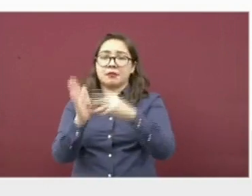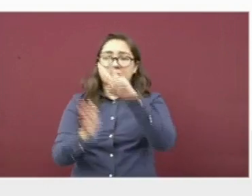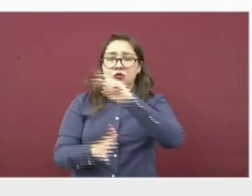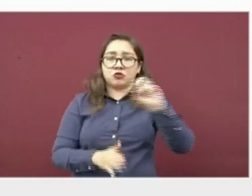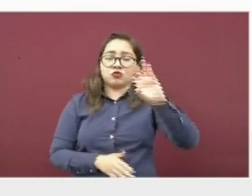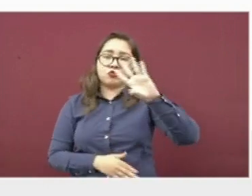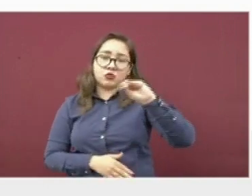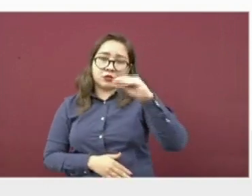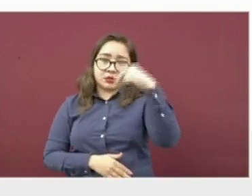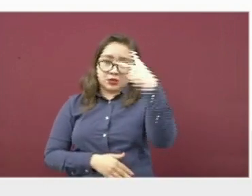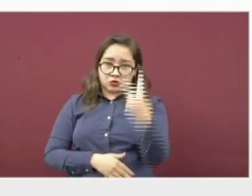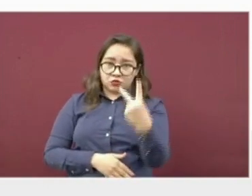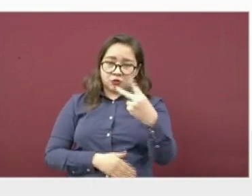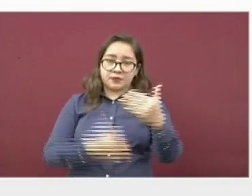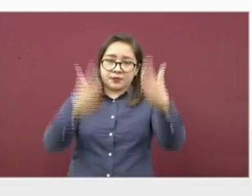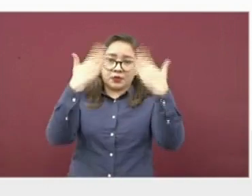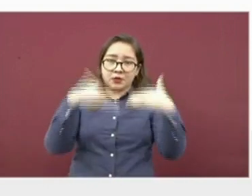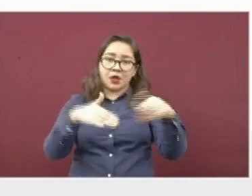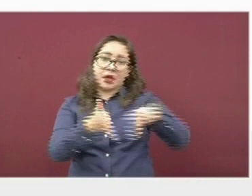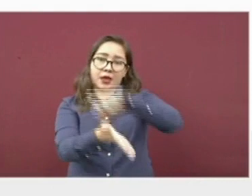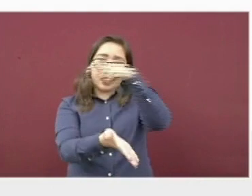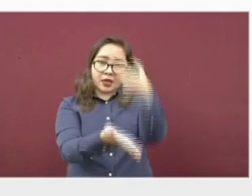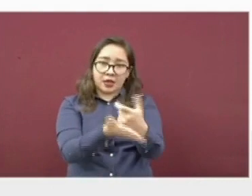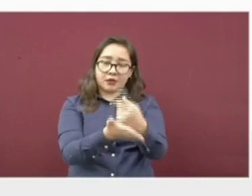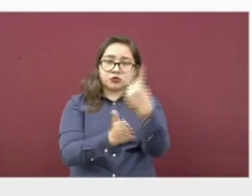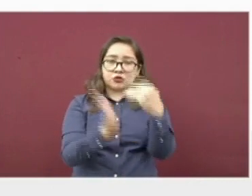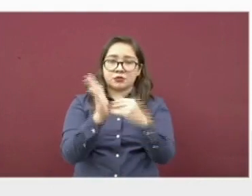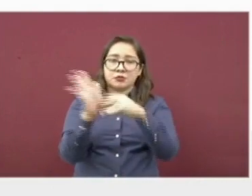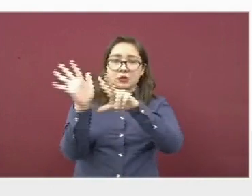9,292 casos. También Jalapa, que acumula